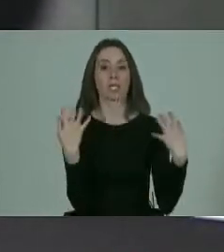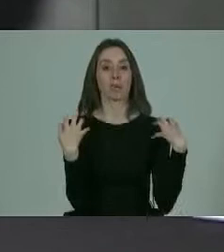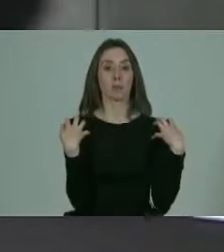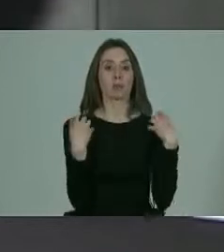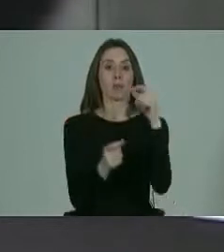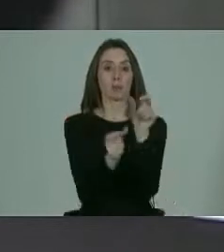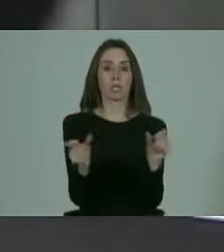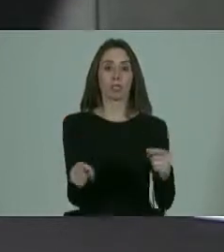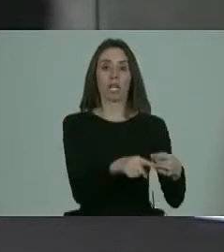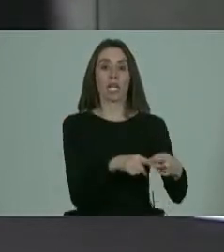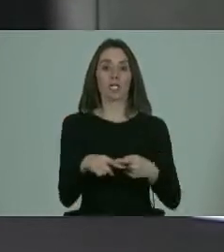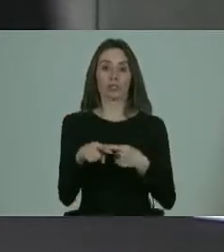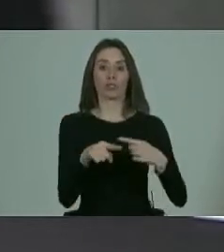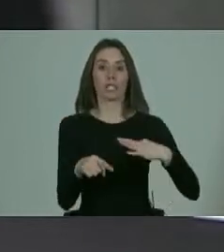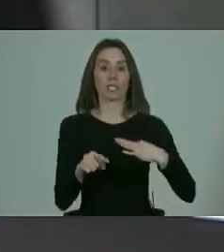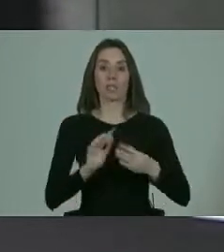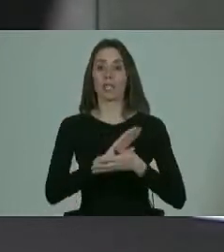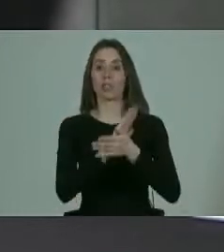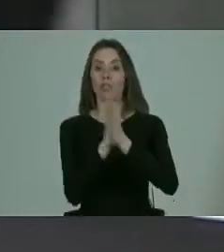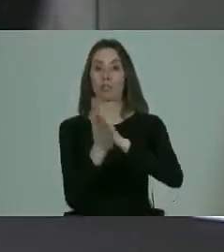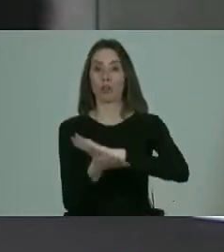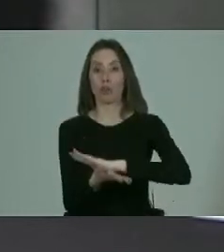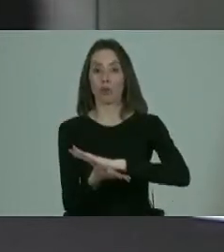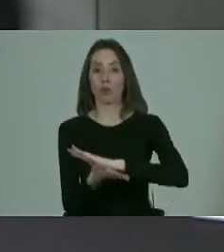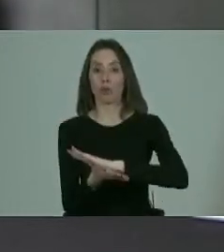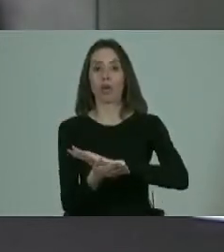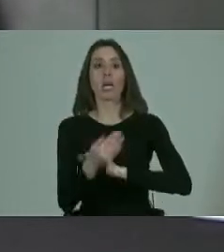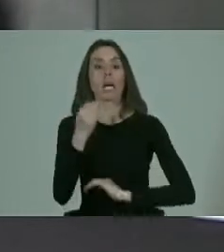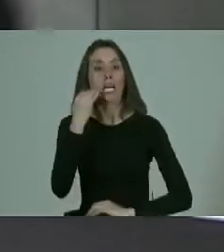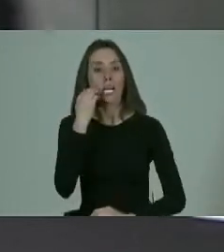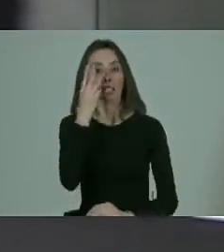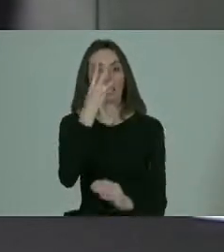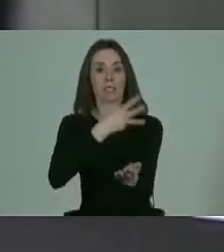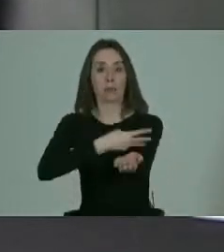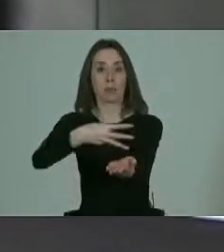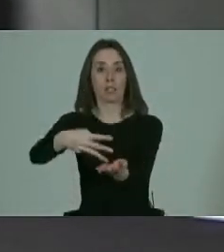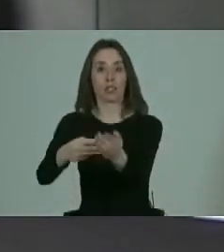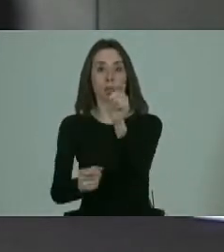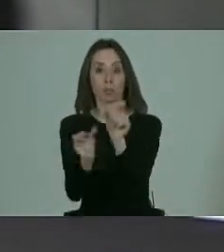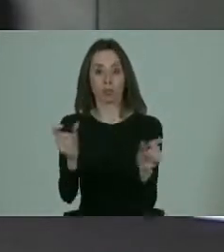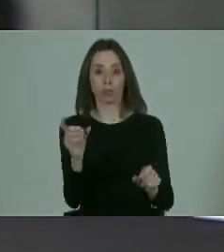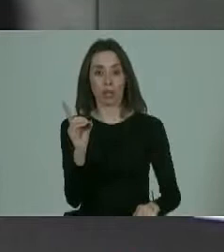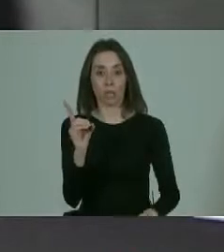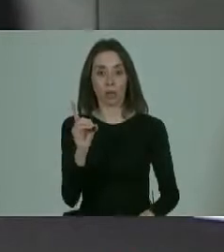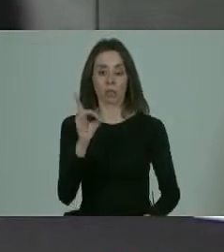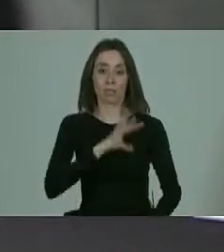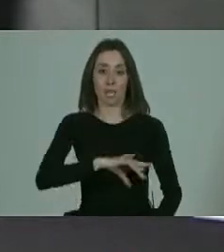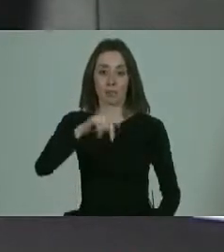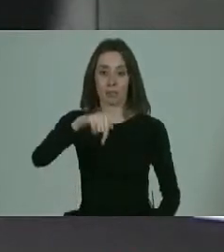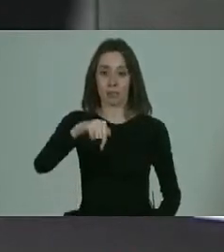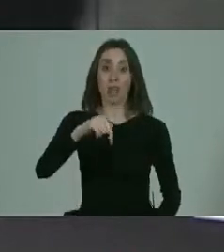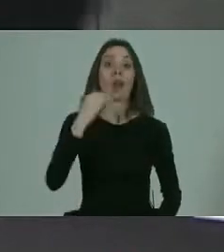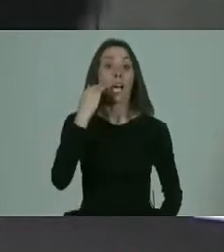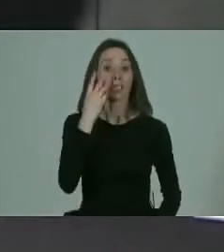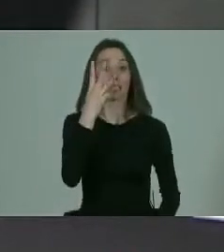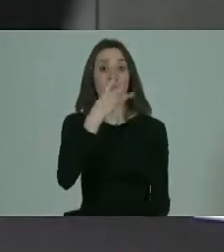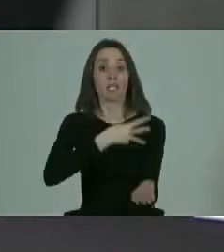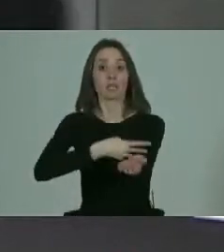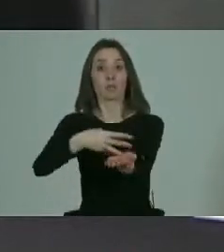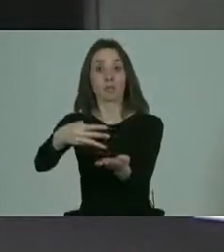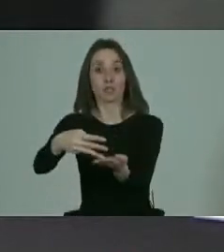la persona como sociedad civil todos somos casi 3 millones de personas con discapacidad en este país casi 3 millones